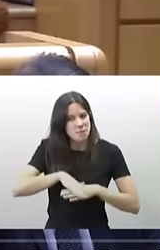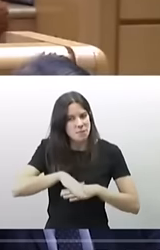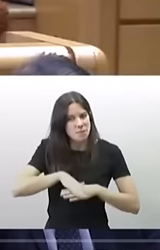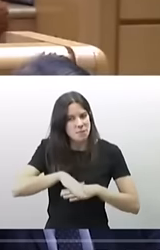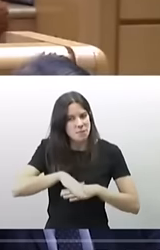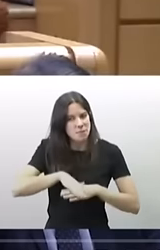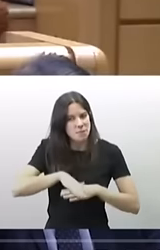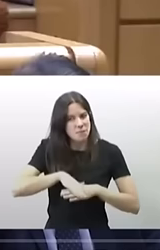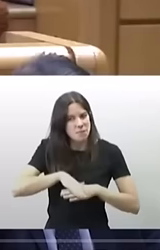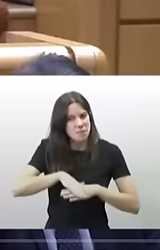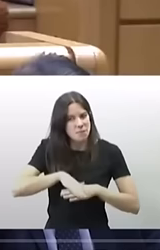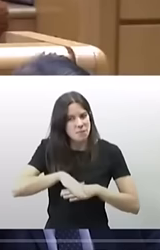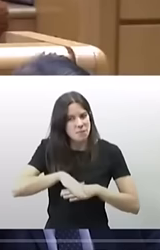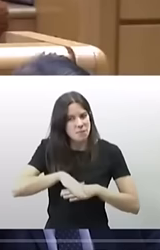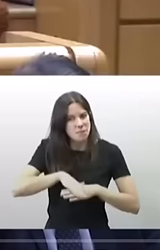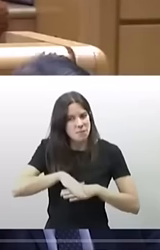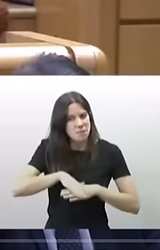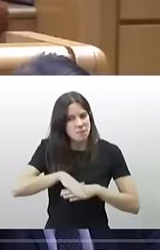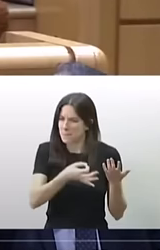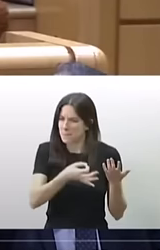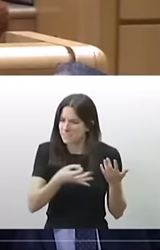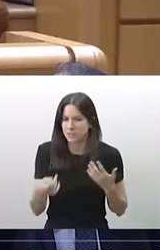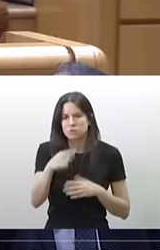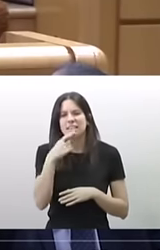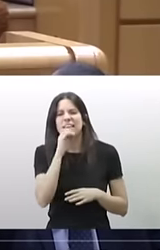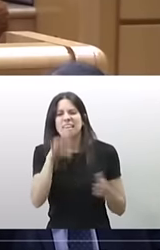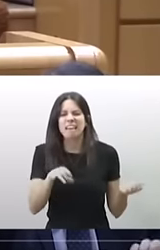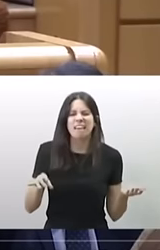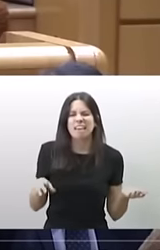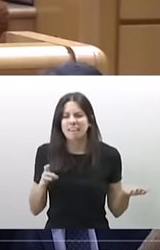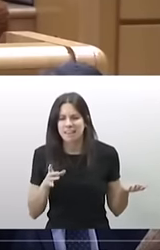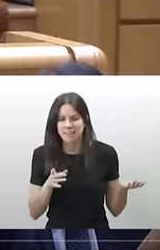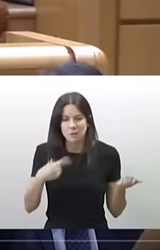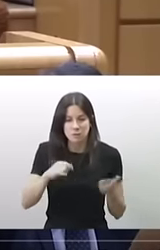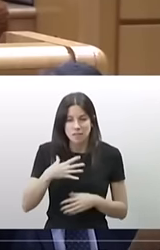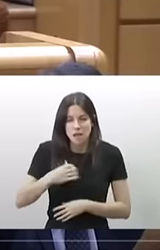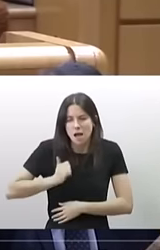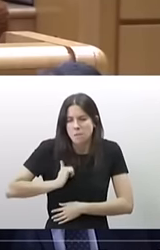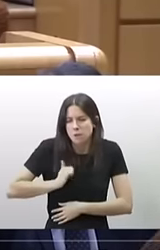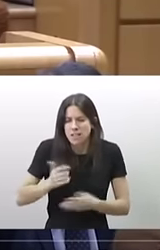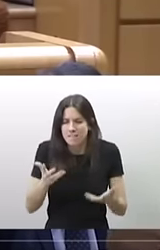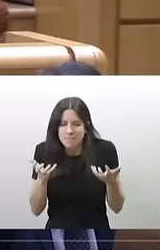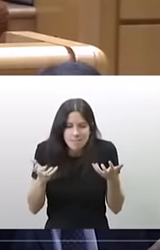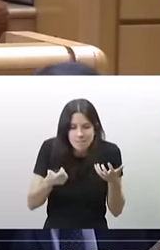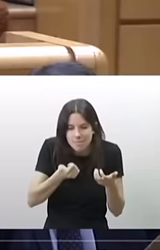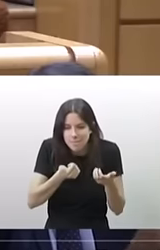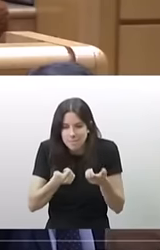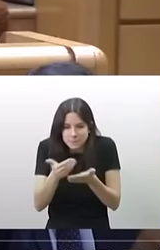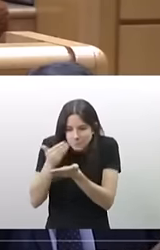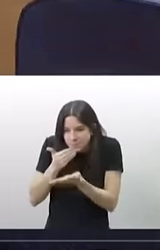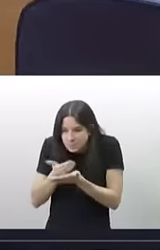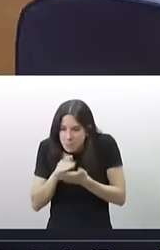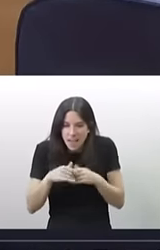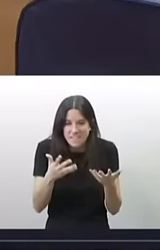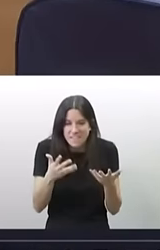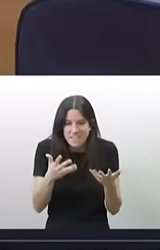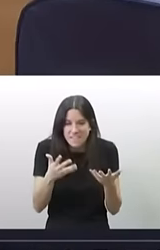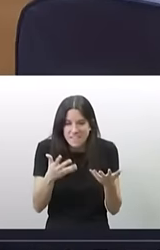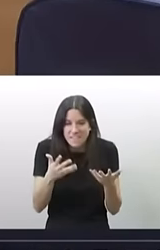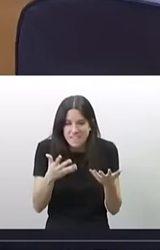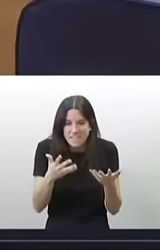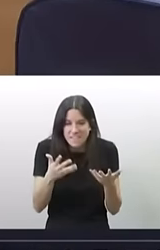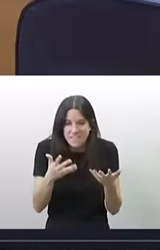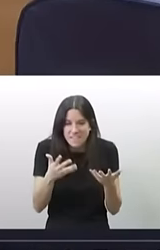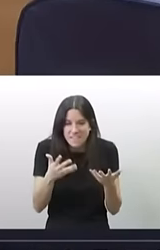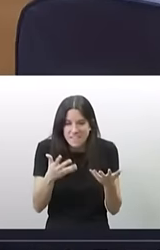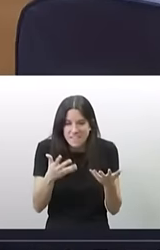de imágenes, la cara de Pilar Alegría. ...capaces de aprovechar cualquier ventajismo para sacar beneficios en sus propias actividades privadas.